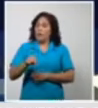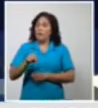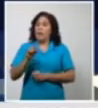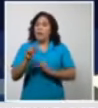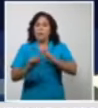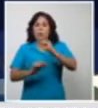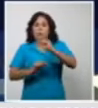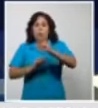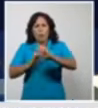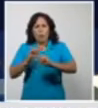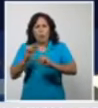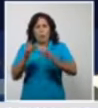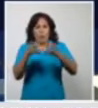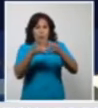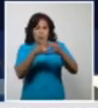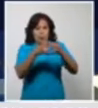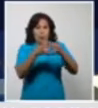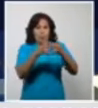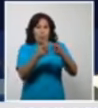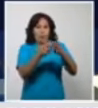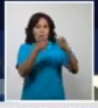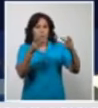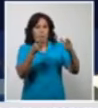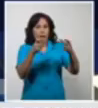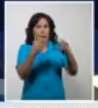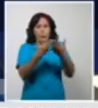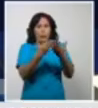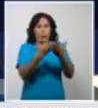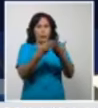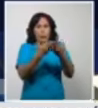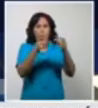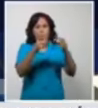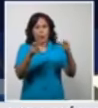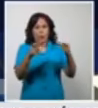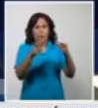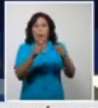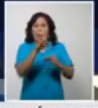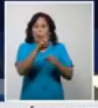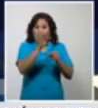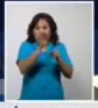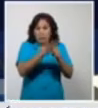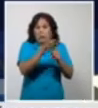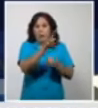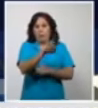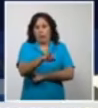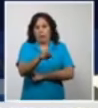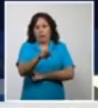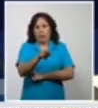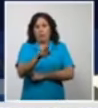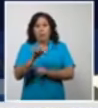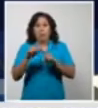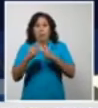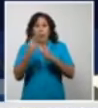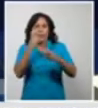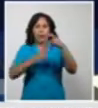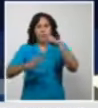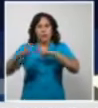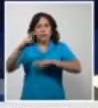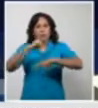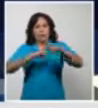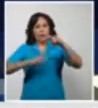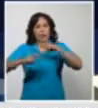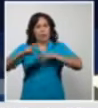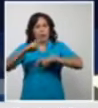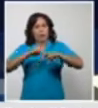se incrementa, como yo dije, a partir de esos días. No obstante, ¿qué es lo que permite el estudio de